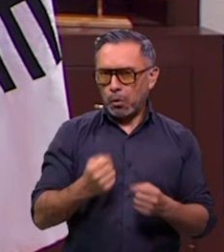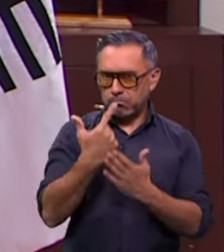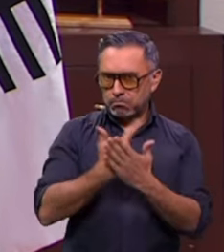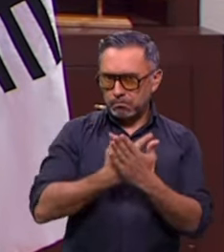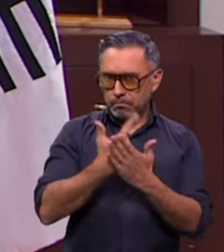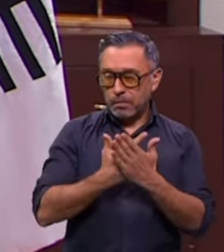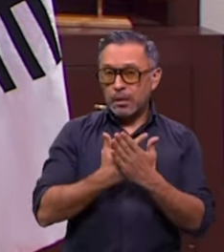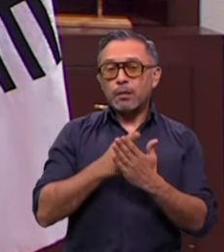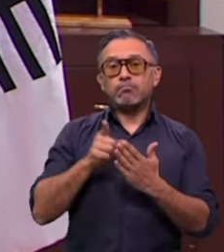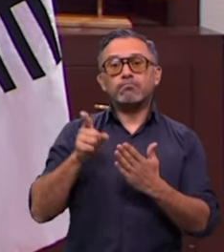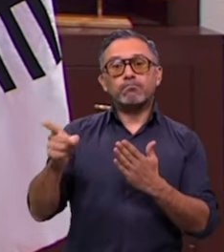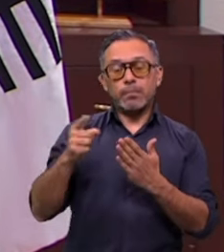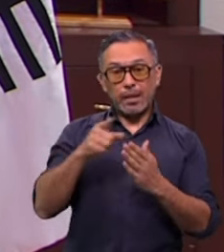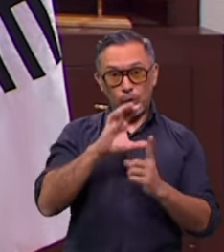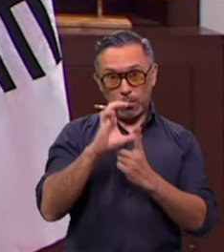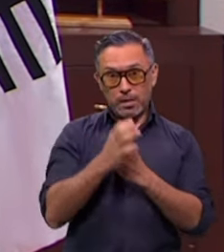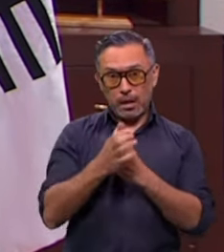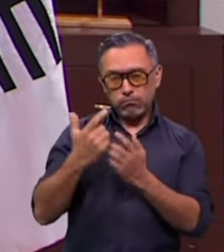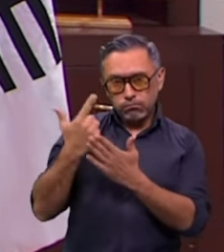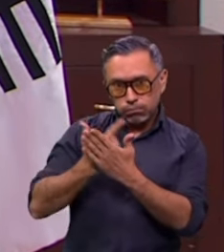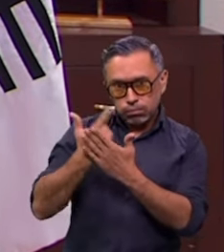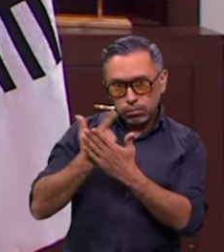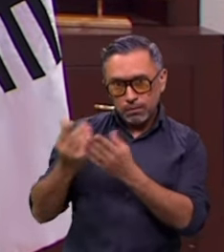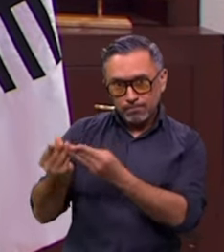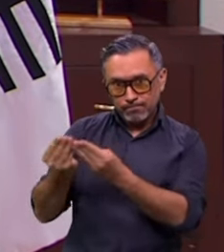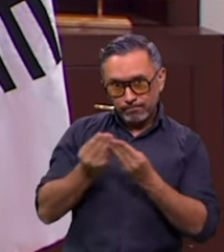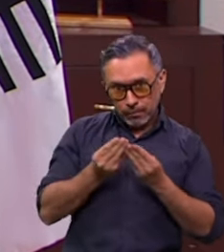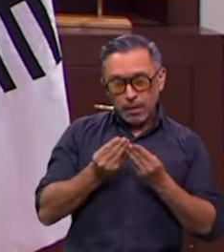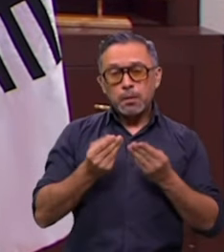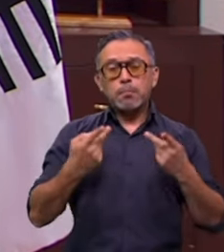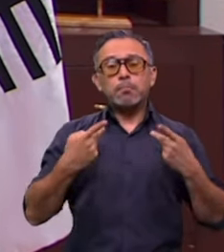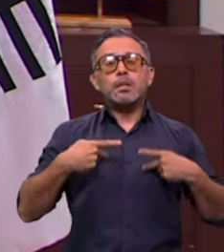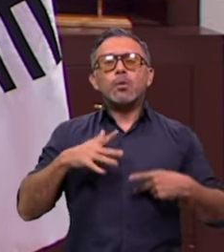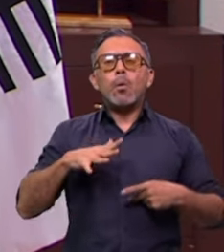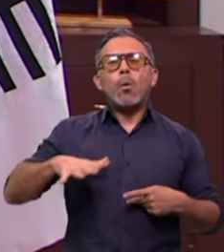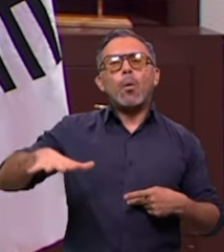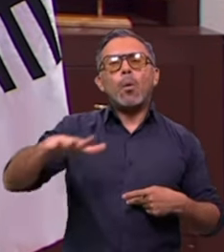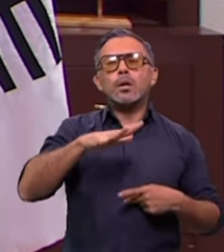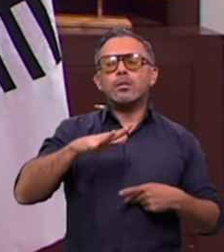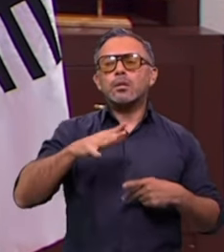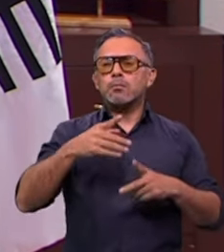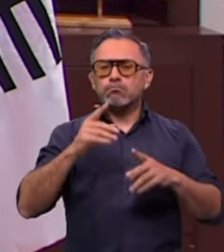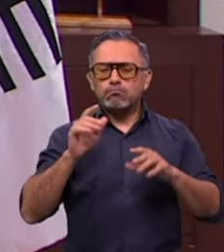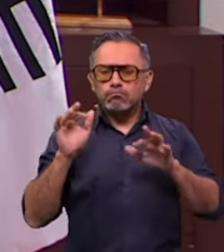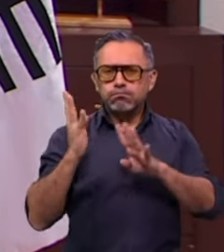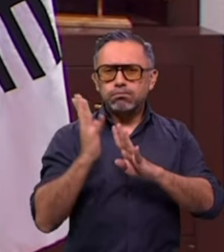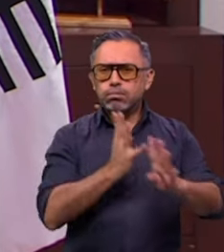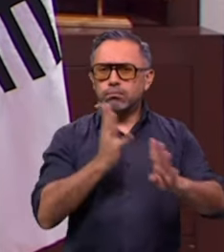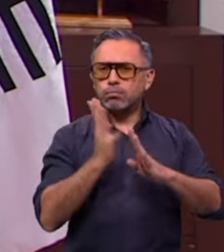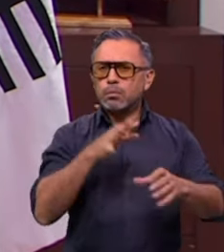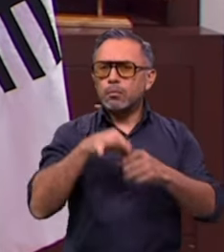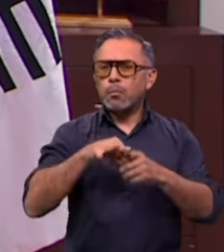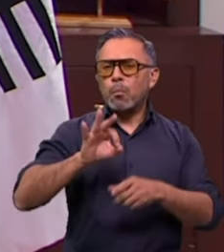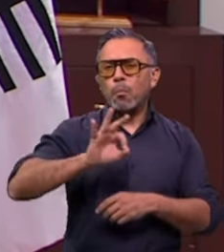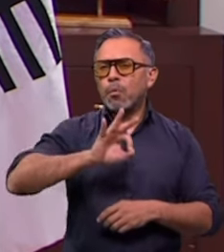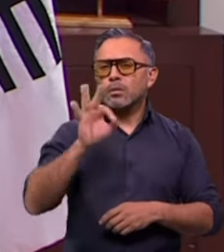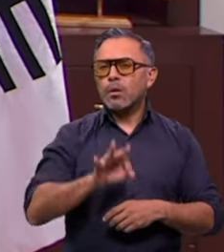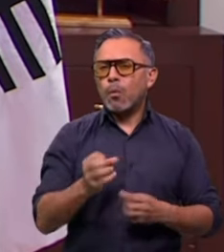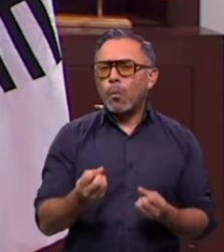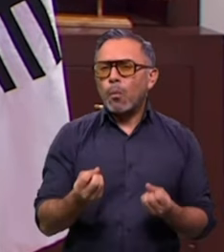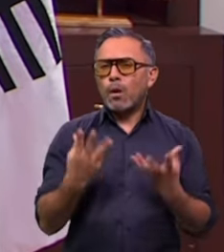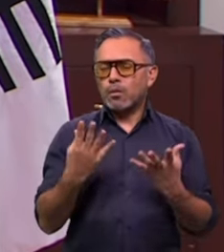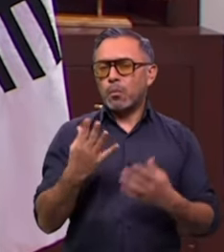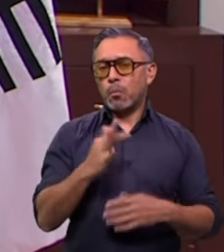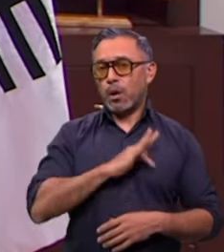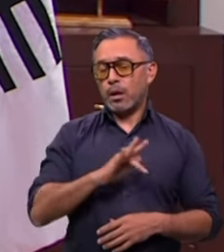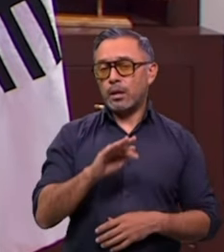ha entregado este comité, el porcentaje de participación ciudadana en esta jornada electoral se estima entre